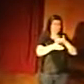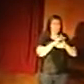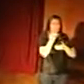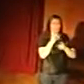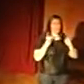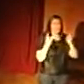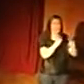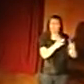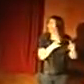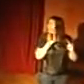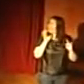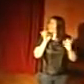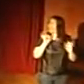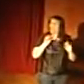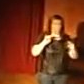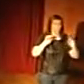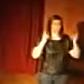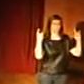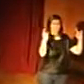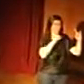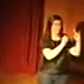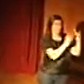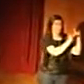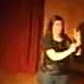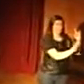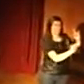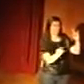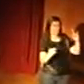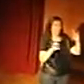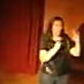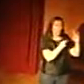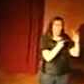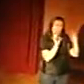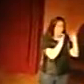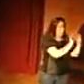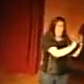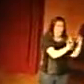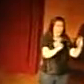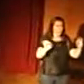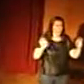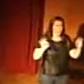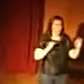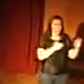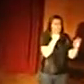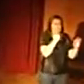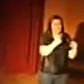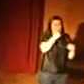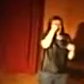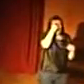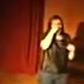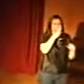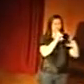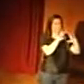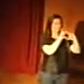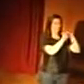están colocados donde deben estar las nubes donde deben estar los reflejos también y ese casi obsesión por la perspectiva